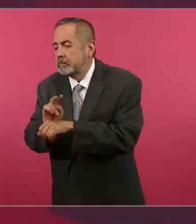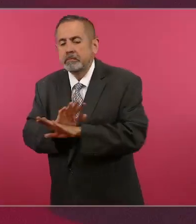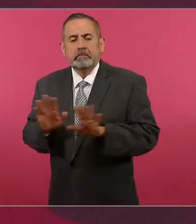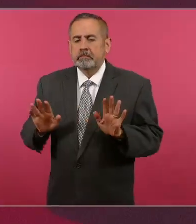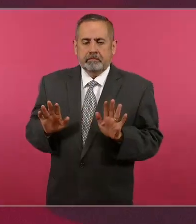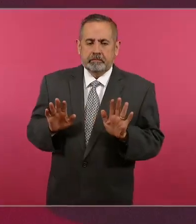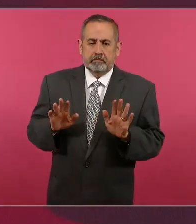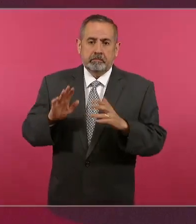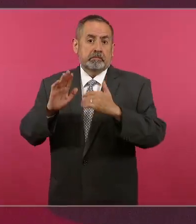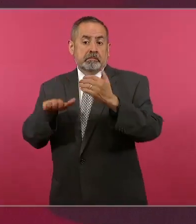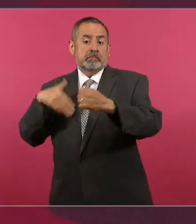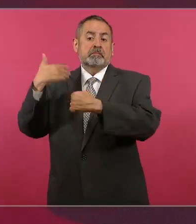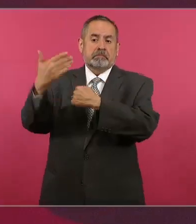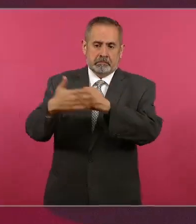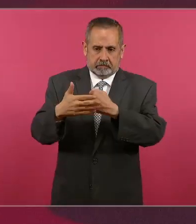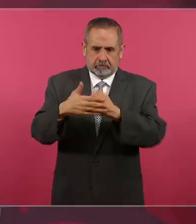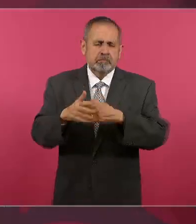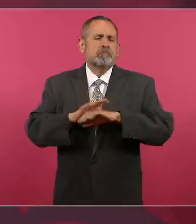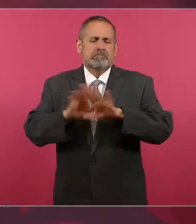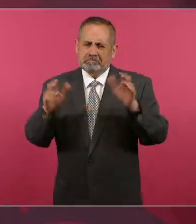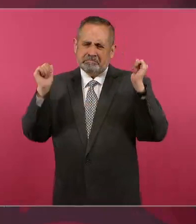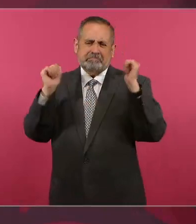para que nadie se sienta